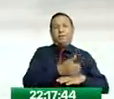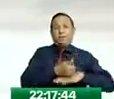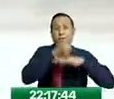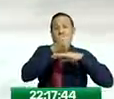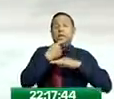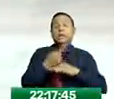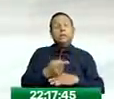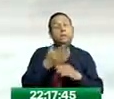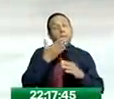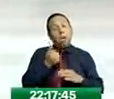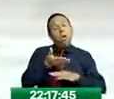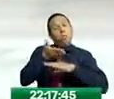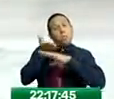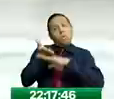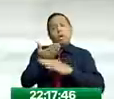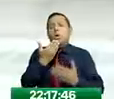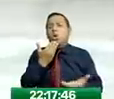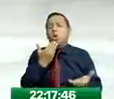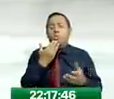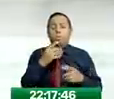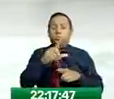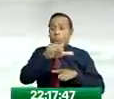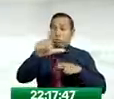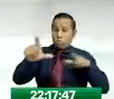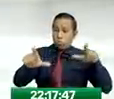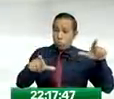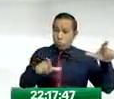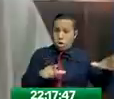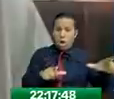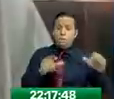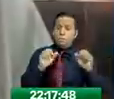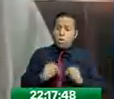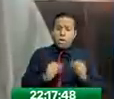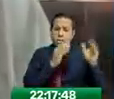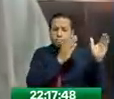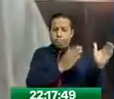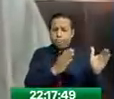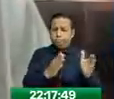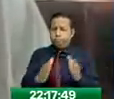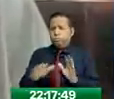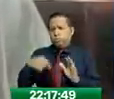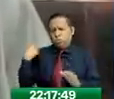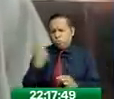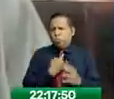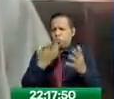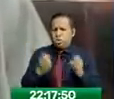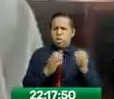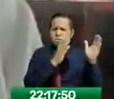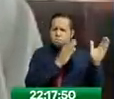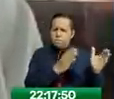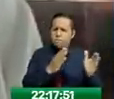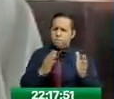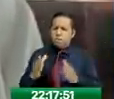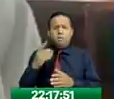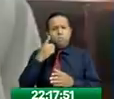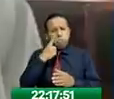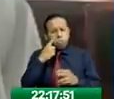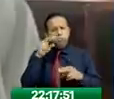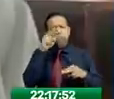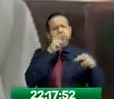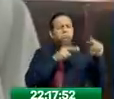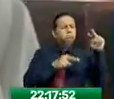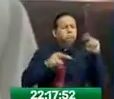playa. Porque queremos hacer un plan de ordenamiento territorial en lo que es la playa. Queremos hacer un estudio de capacidad de